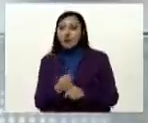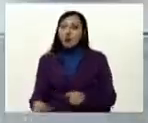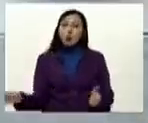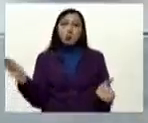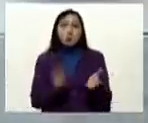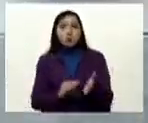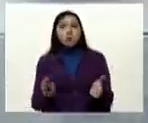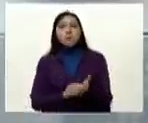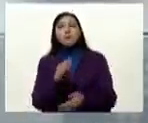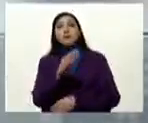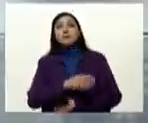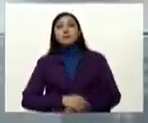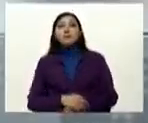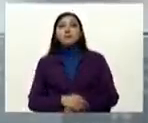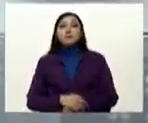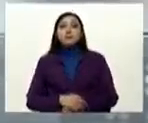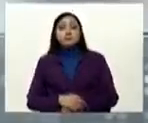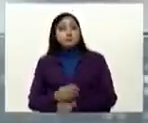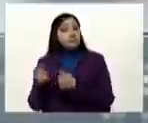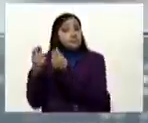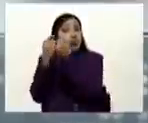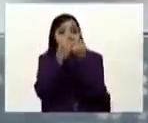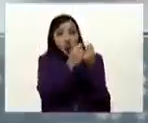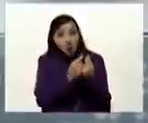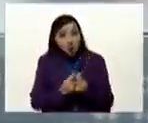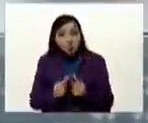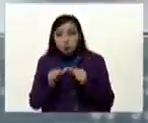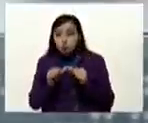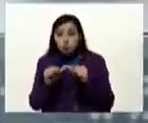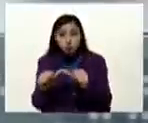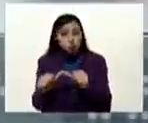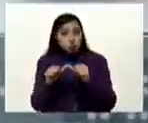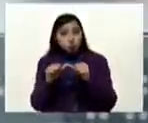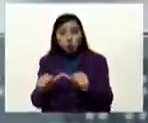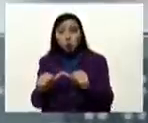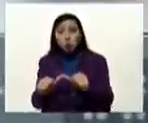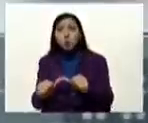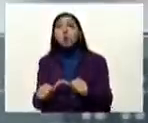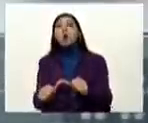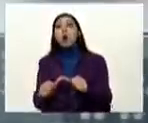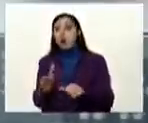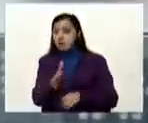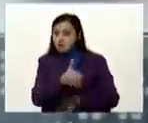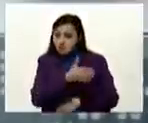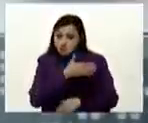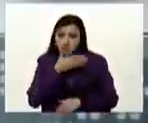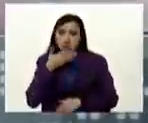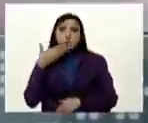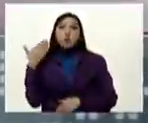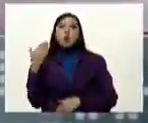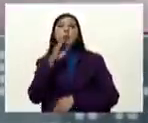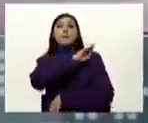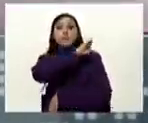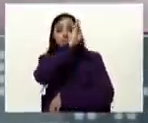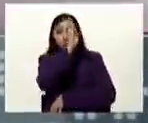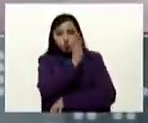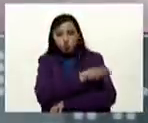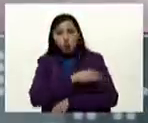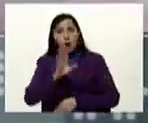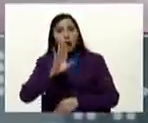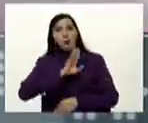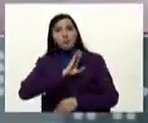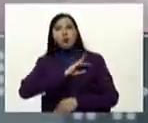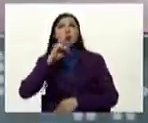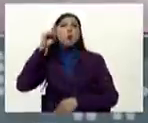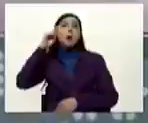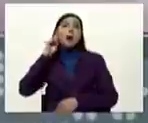trabajo, pues, para que la economía siga encaminándose hacia una recuperación de su fuerza propia, de